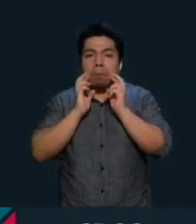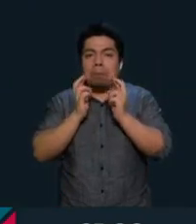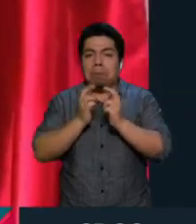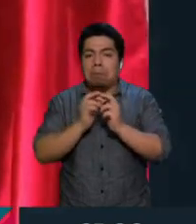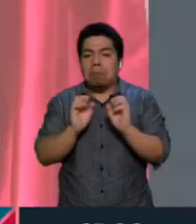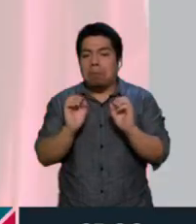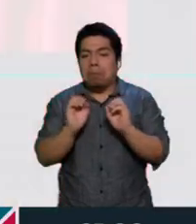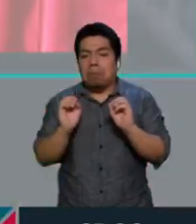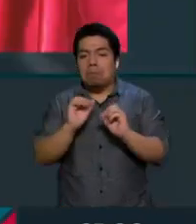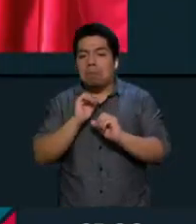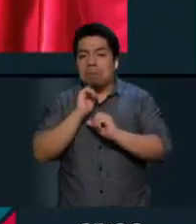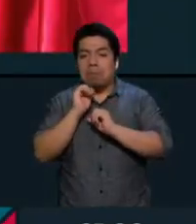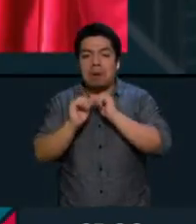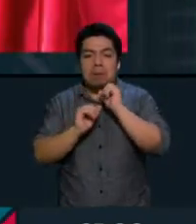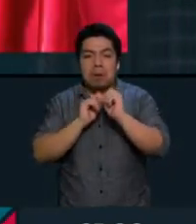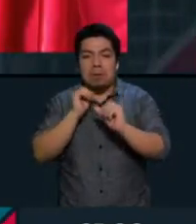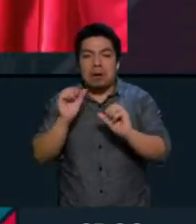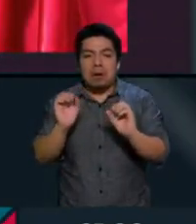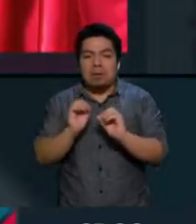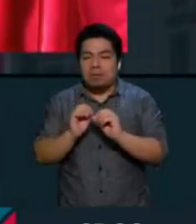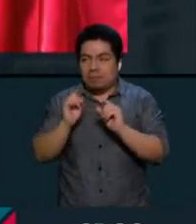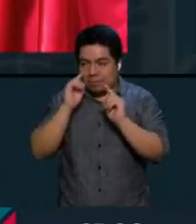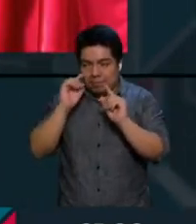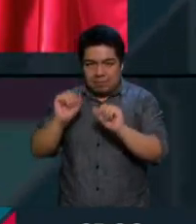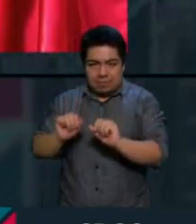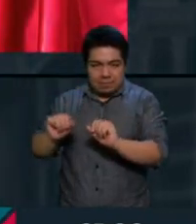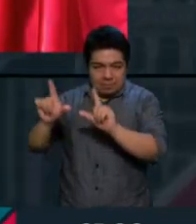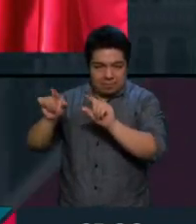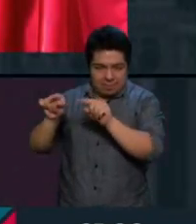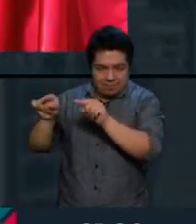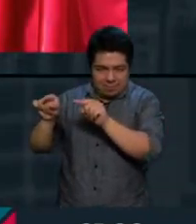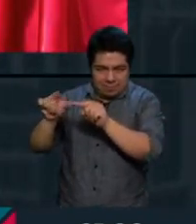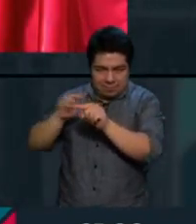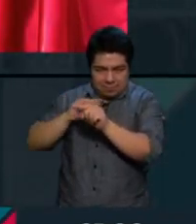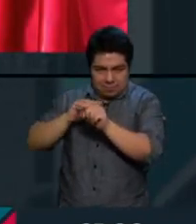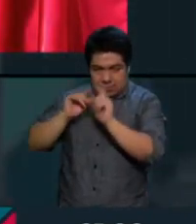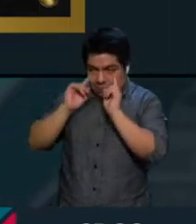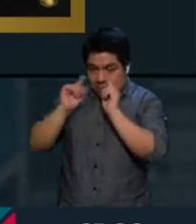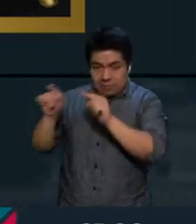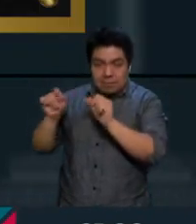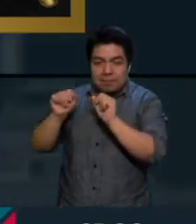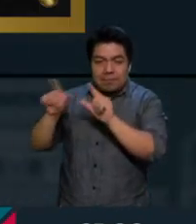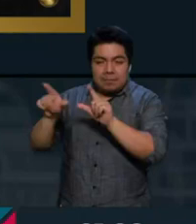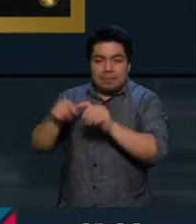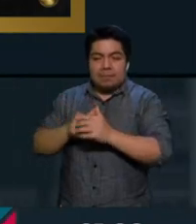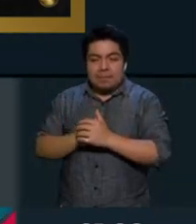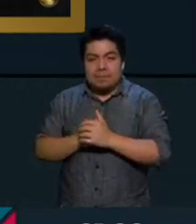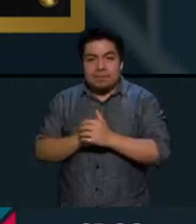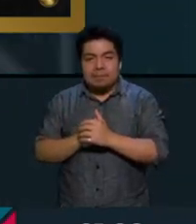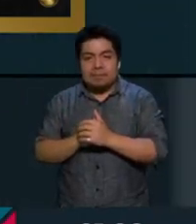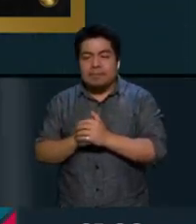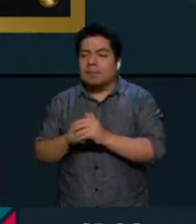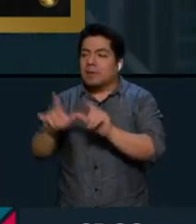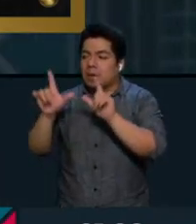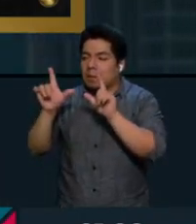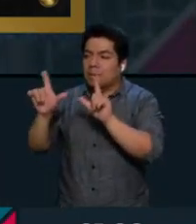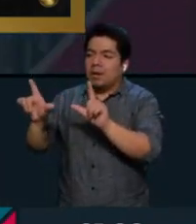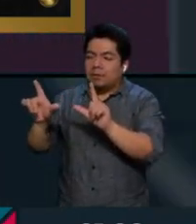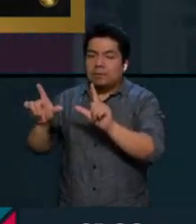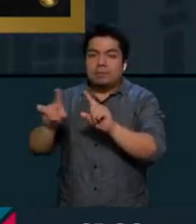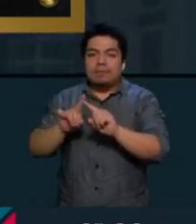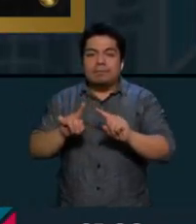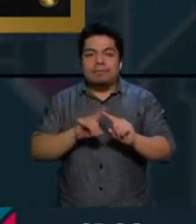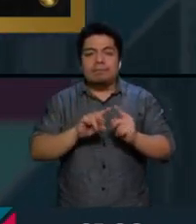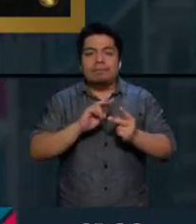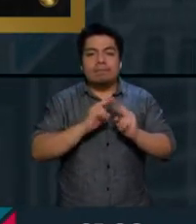sesiones sin realizarse, ¿no? Creo que está en la pantalla. Ahí está, la estamos viendo. Es una placa que